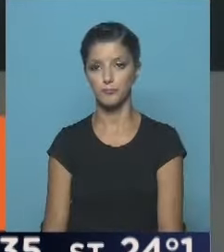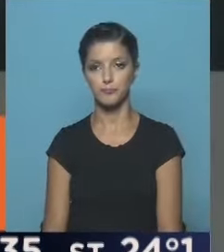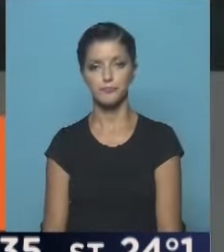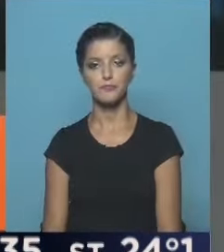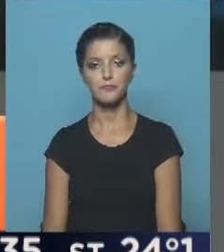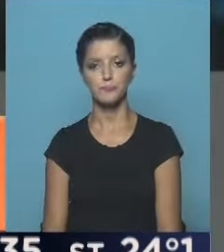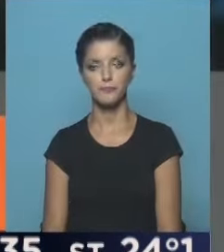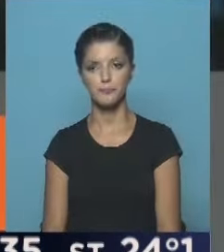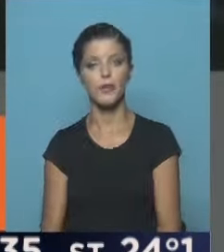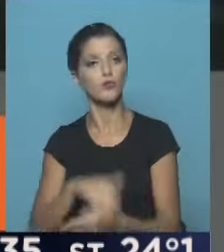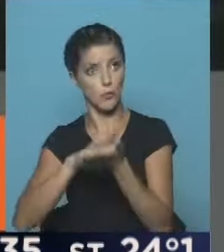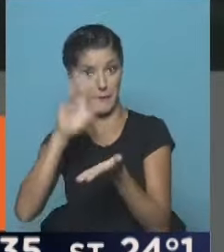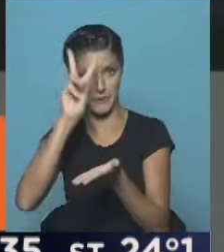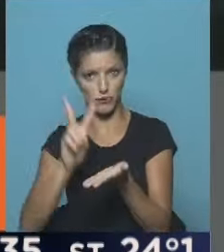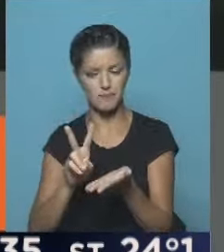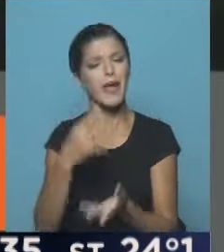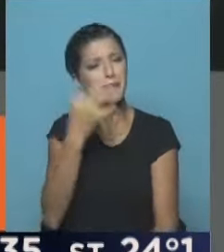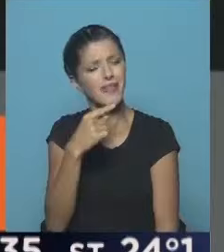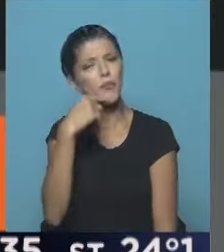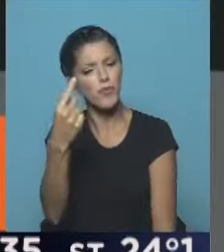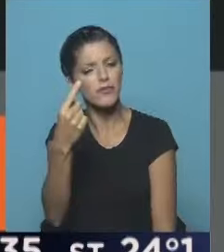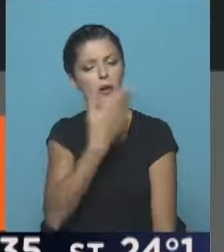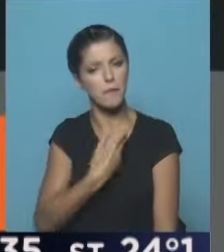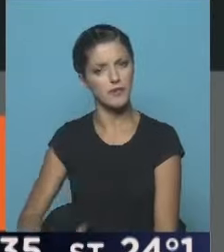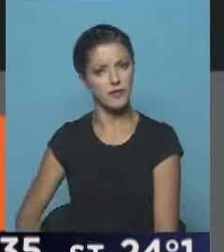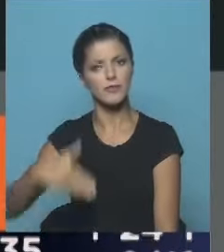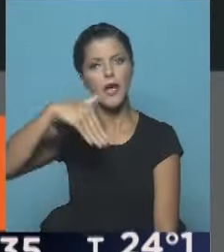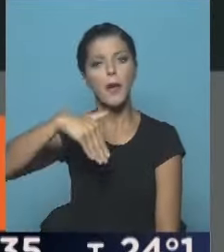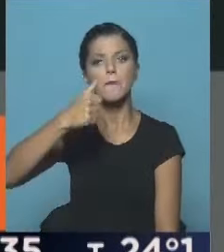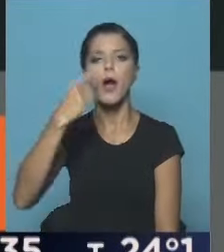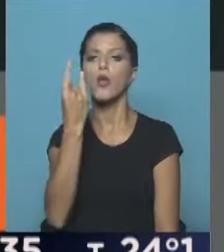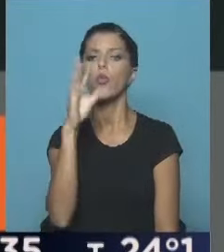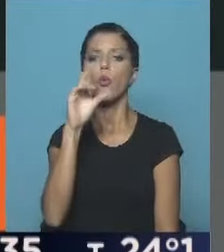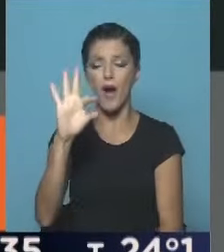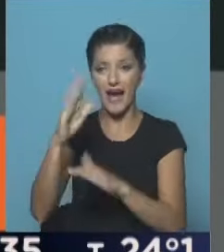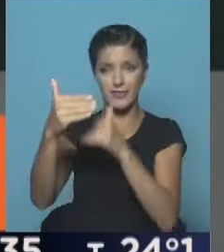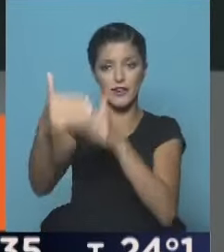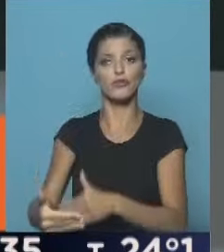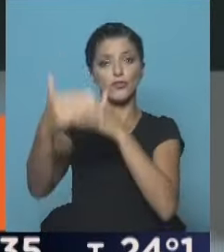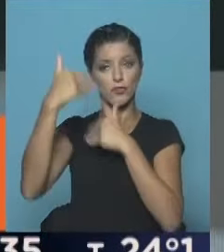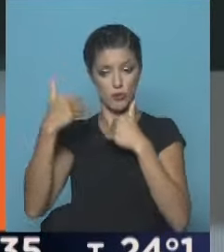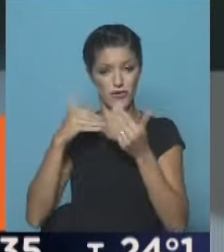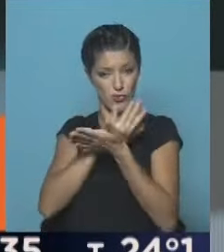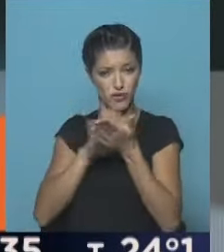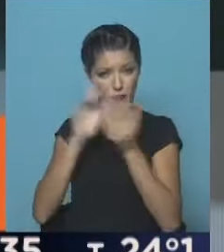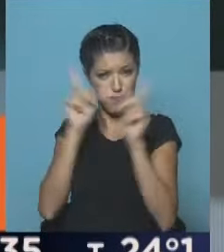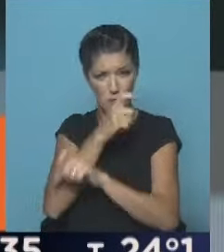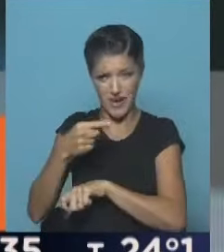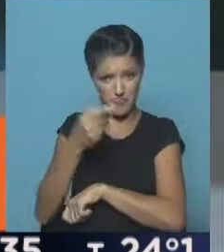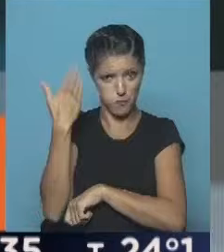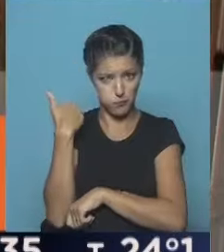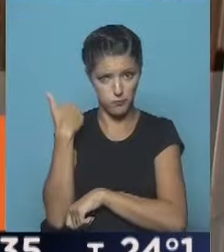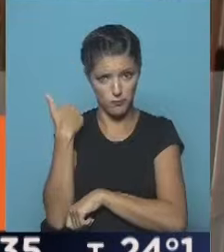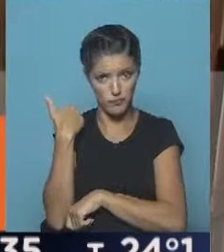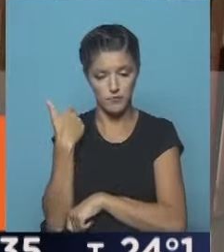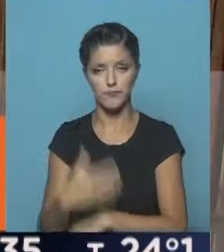Venezuela. ¿Es verdad que, como dice el presidente Maduro, de esta manera, con este marcha atrás, se puede superar lo que sucedió esta semana? Yo creo que